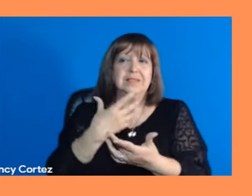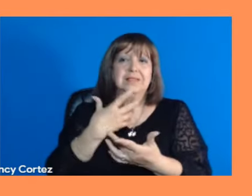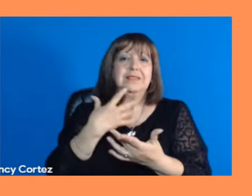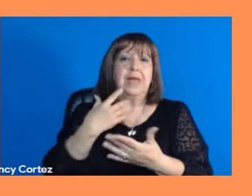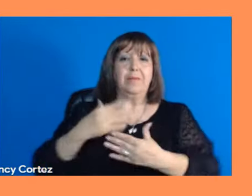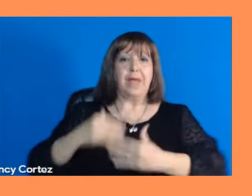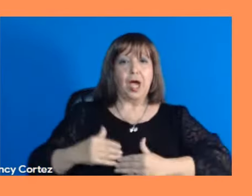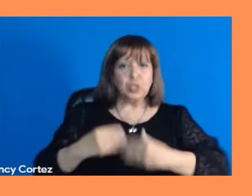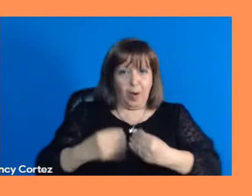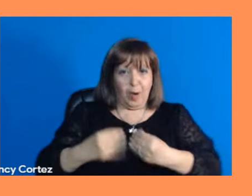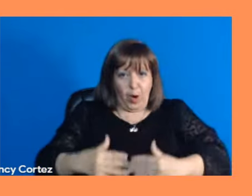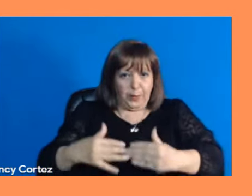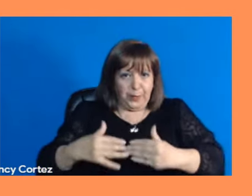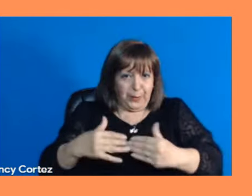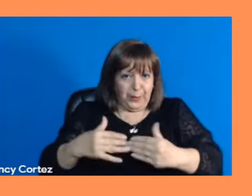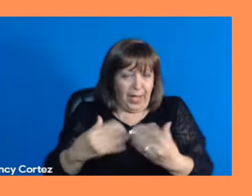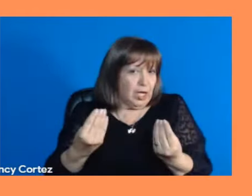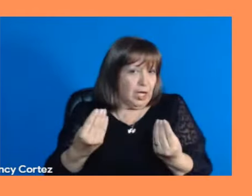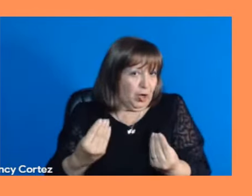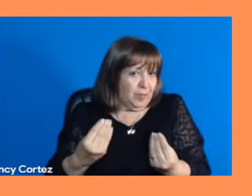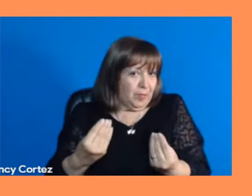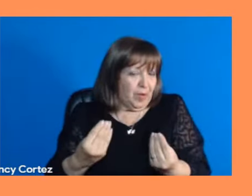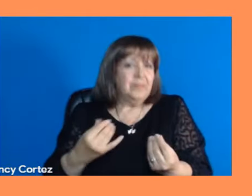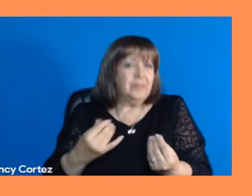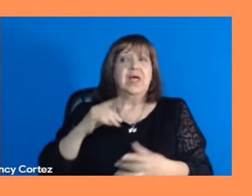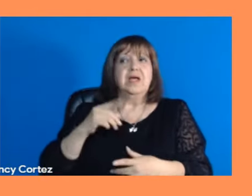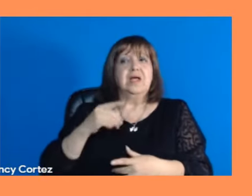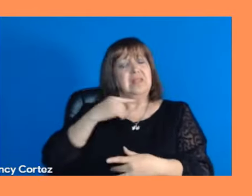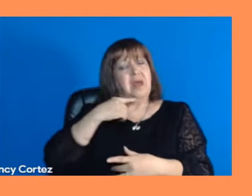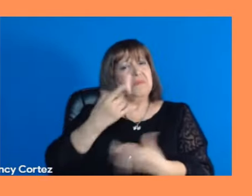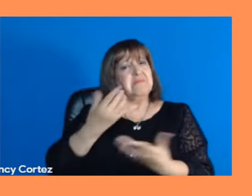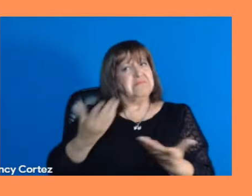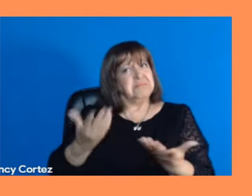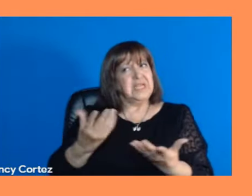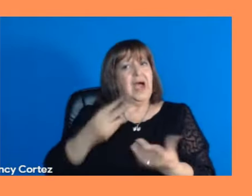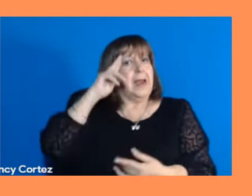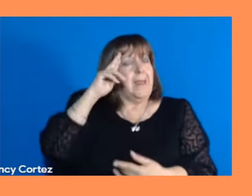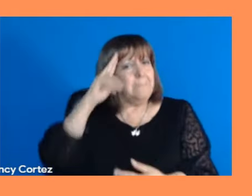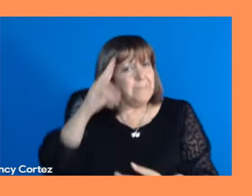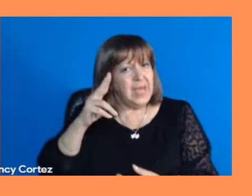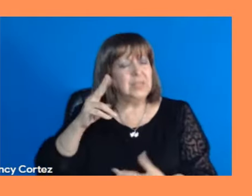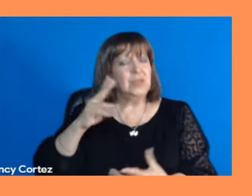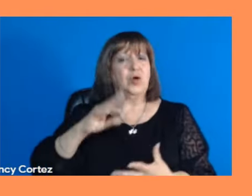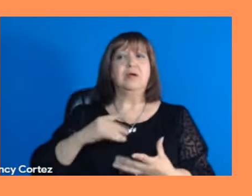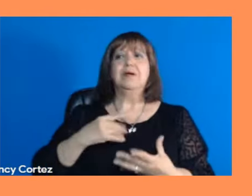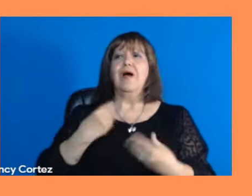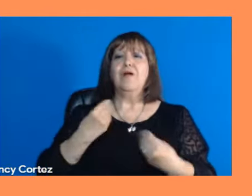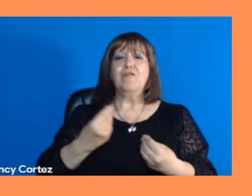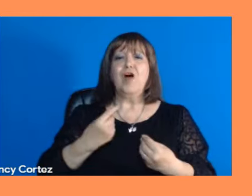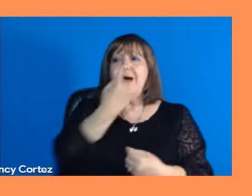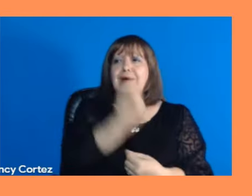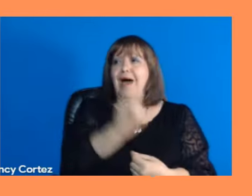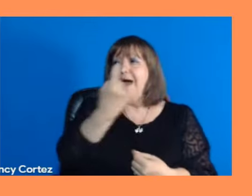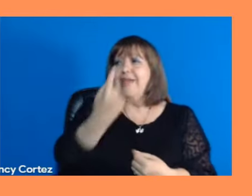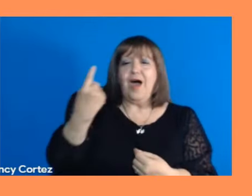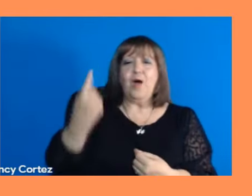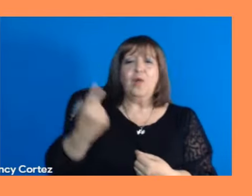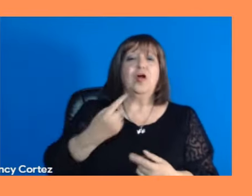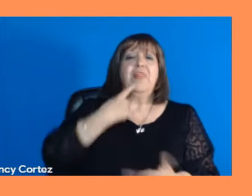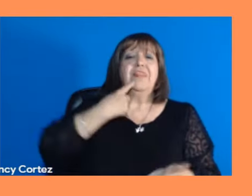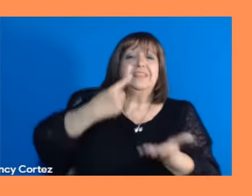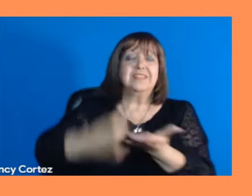que se escuche, valore y respete la forma en la que cada persona percibe su identidad y vive su